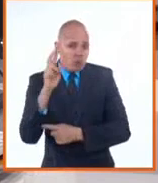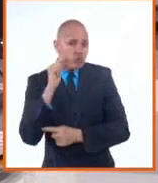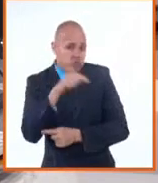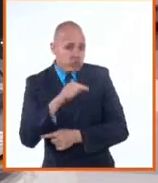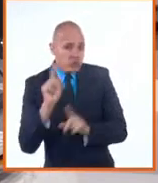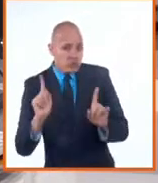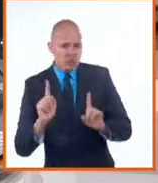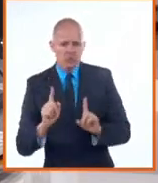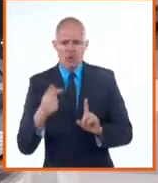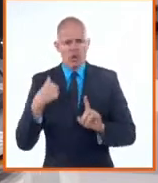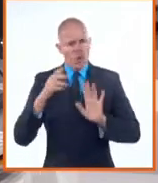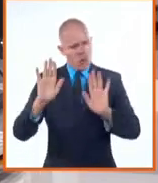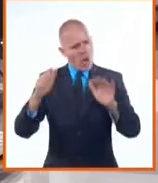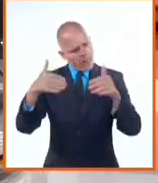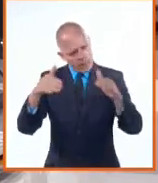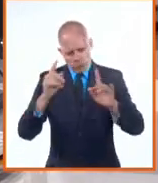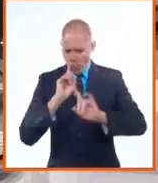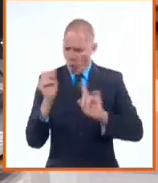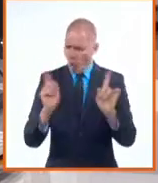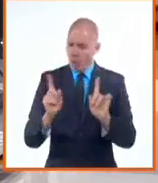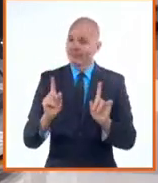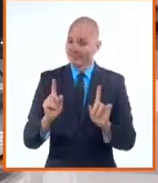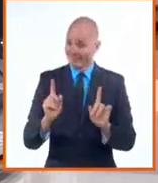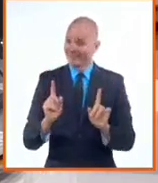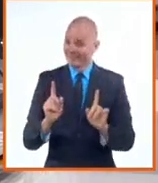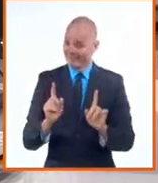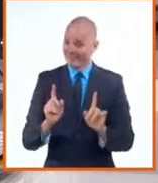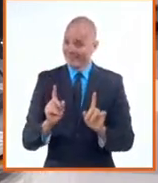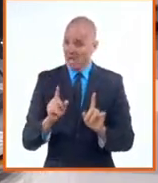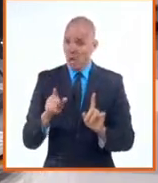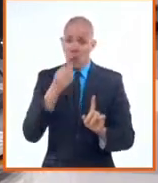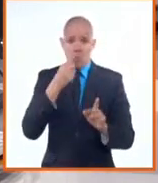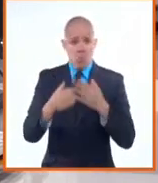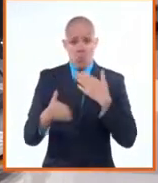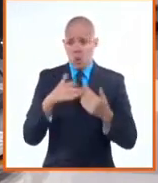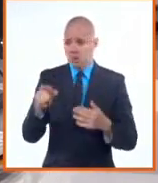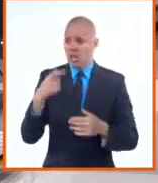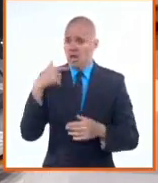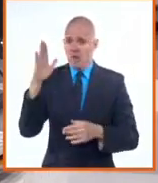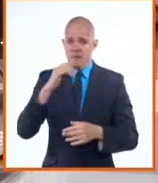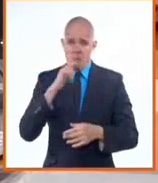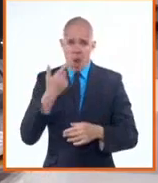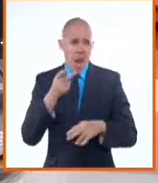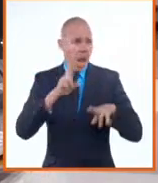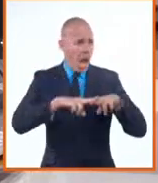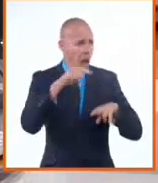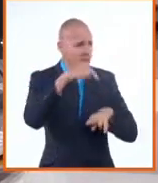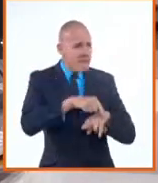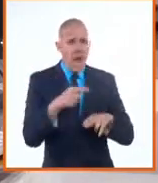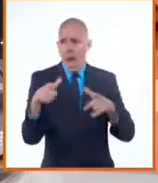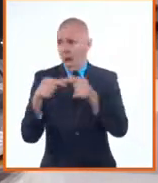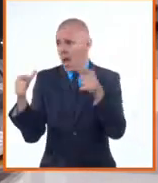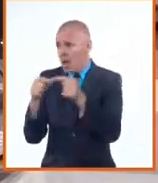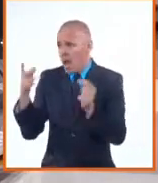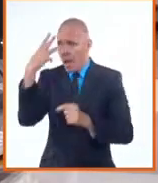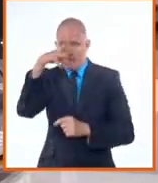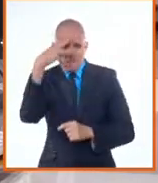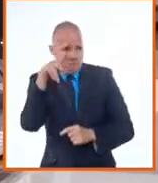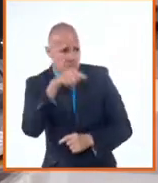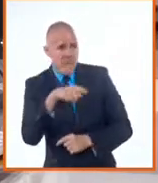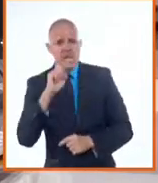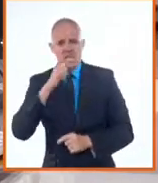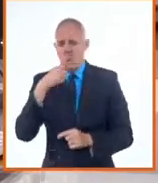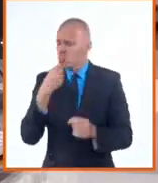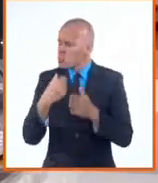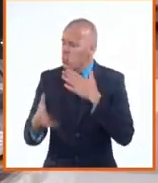sintiendo representar a Cuba hayan venido de Texas o de Miami de La Habana o de Japón de México o de cualquier otro